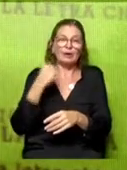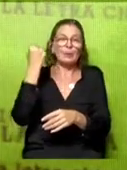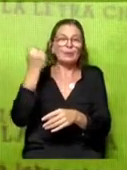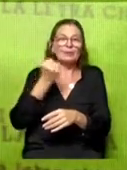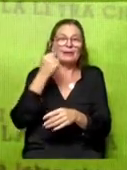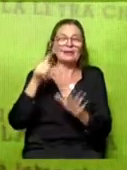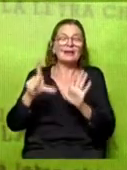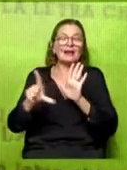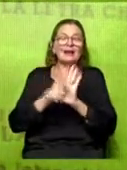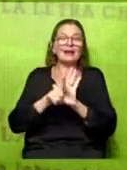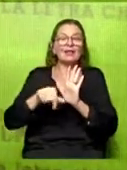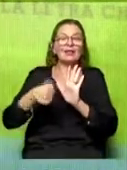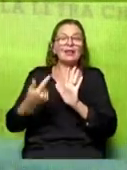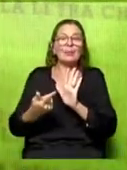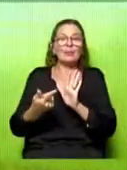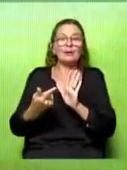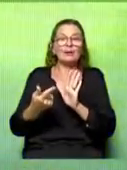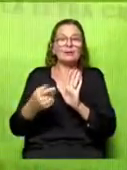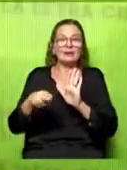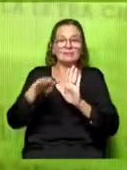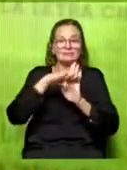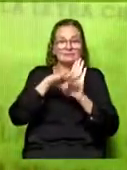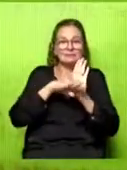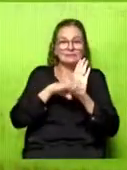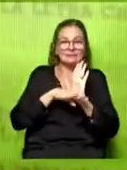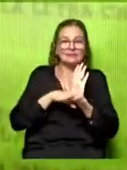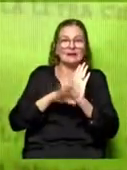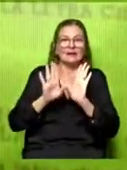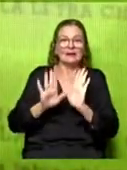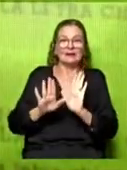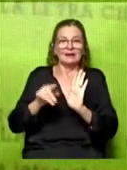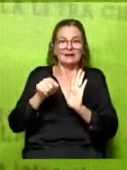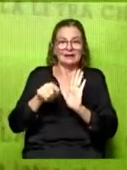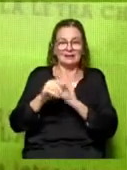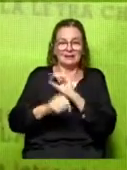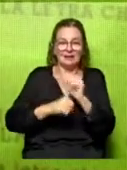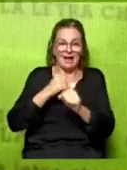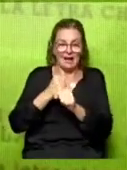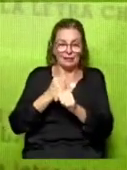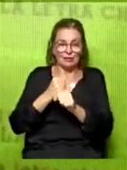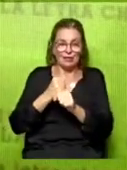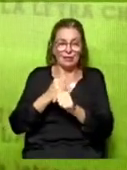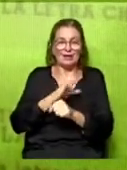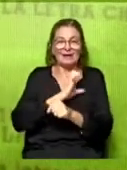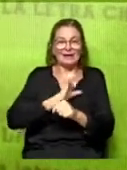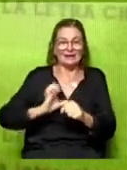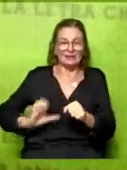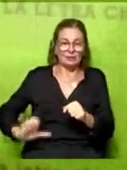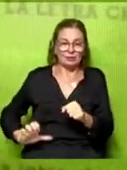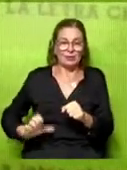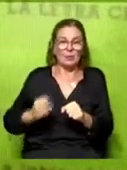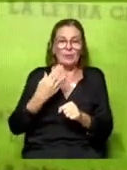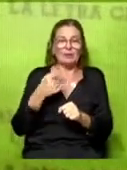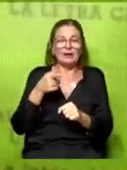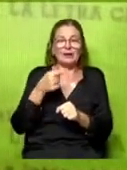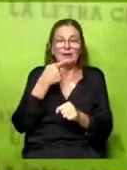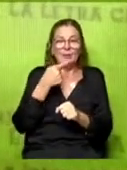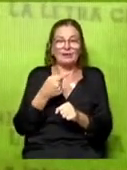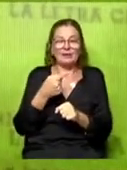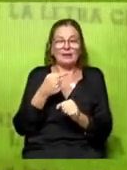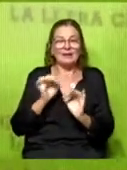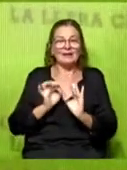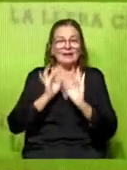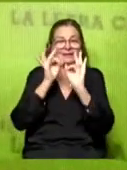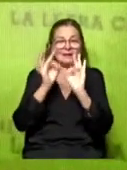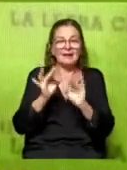una ley después se reclamente y simplemente en este año por parte del Poder Ejecutivo, porque así como decía, es que lleguemos